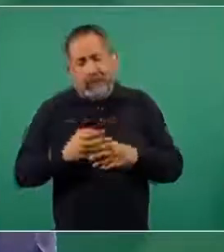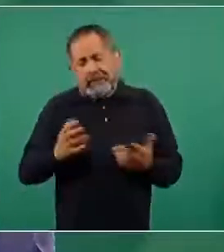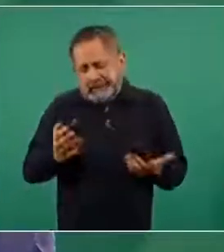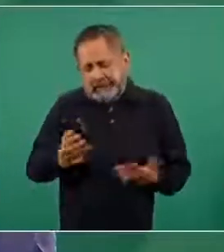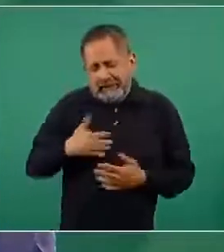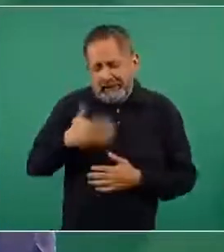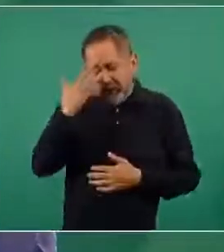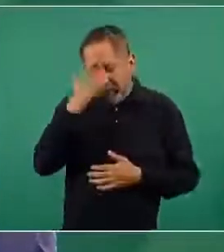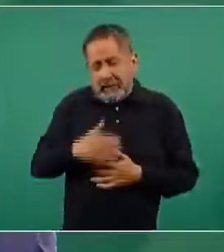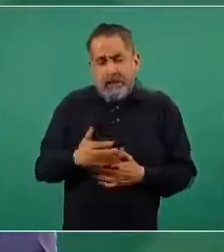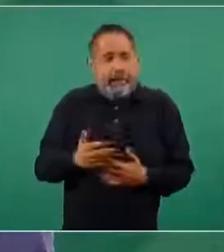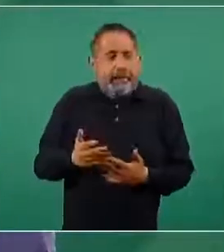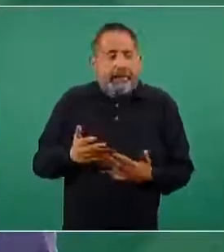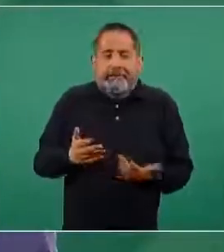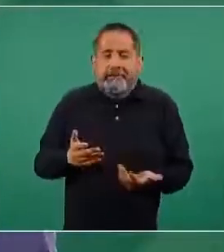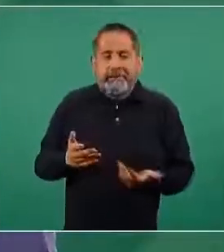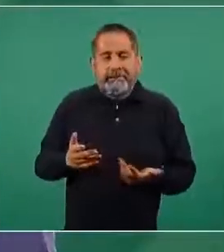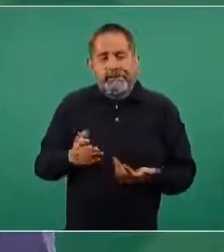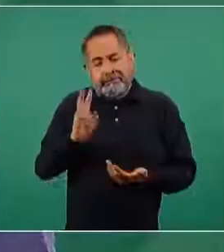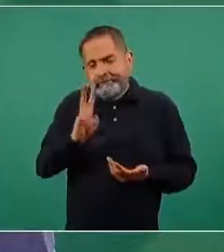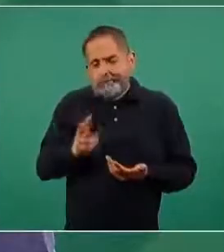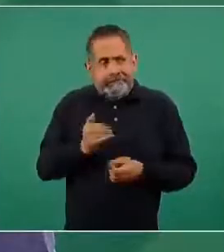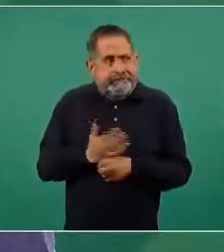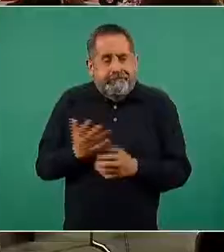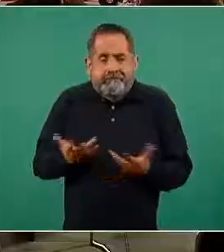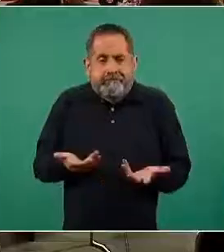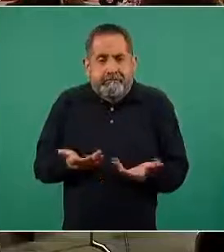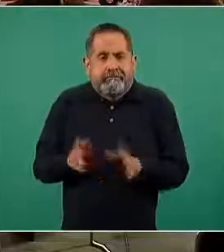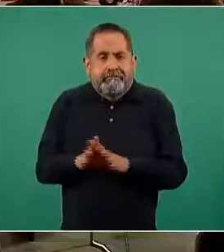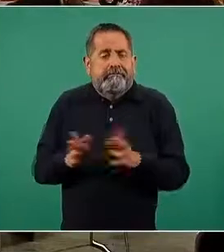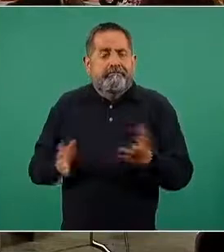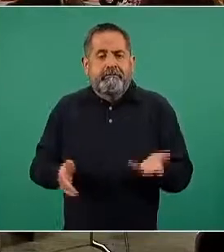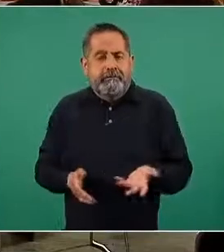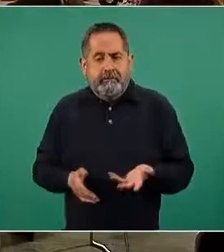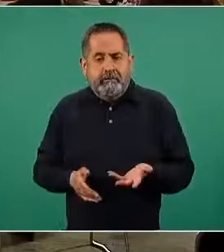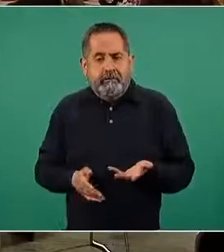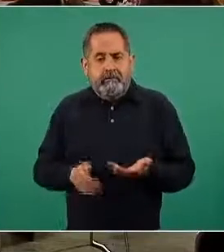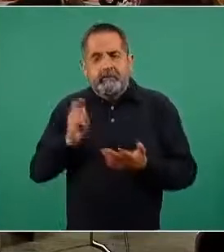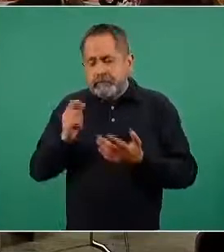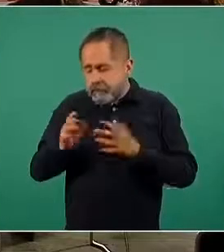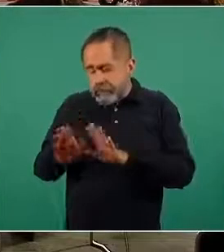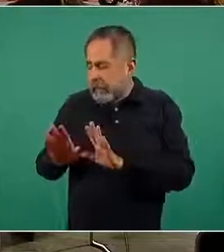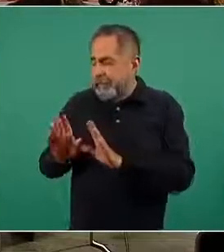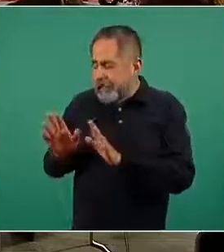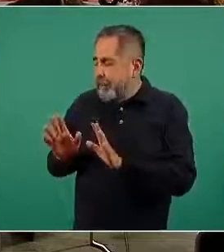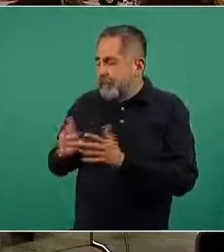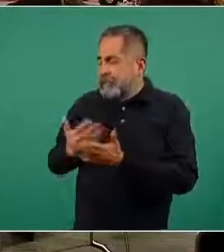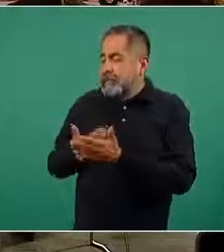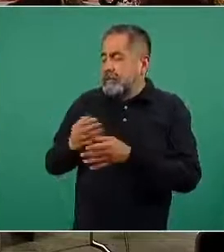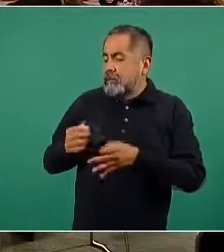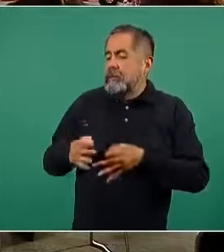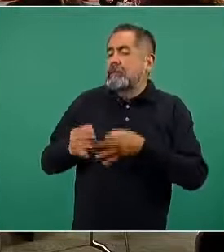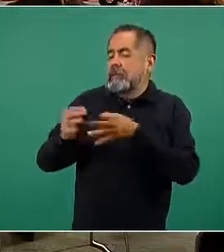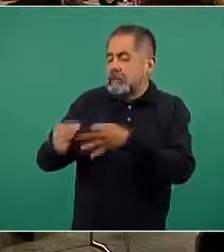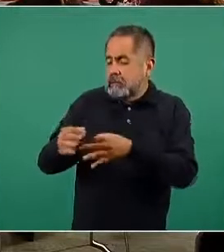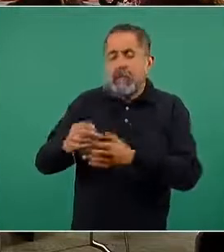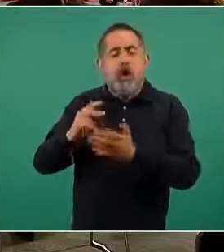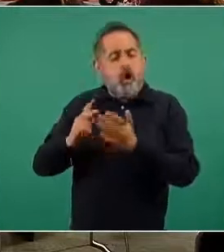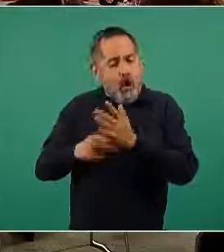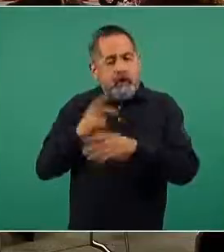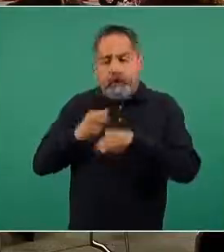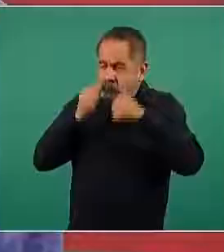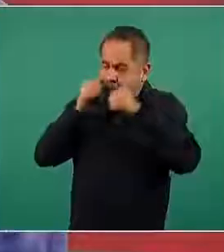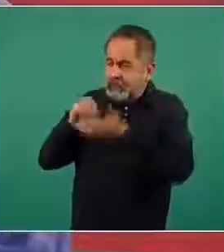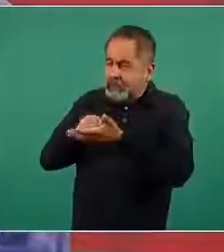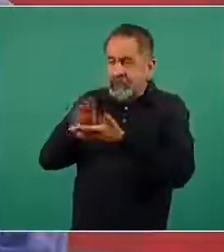sí, también es un inconveniente, pero en su momento están programados para ser recuperados.